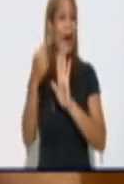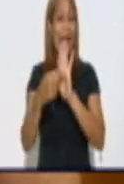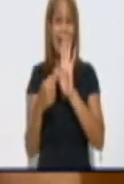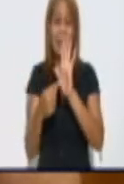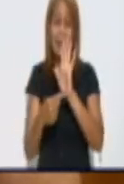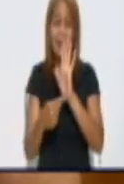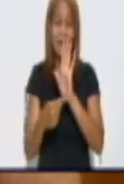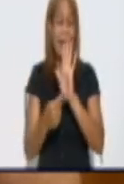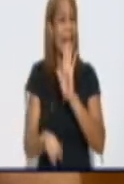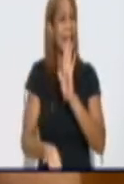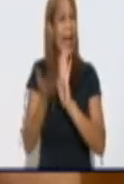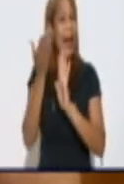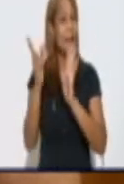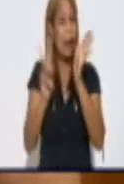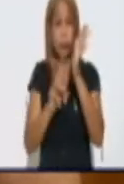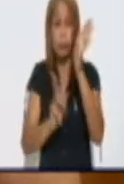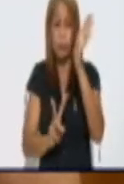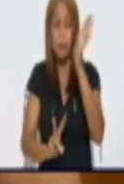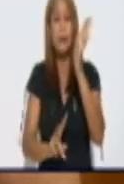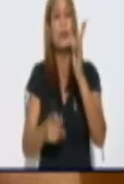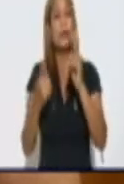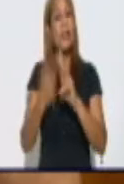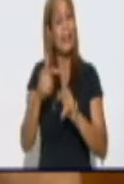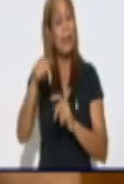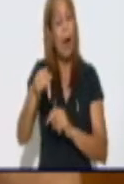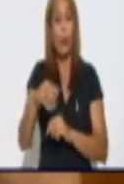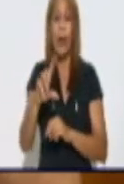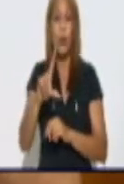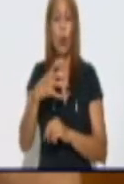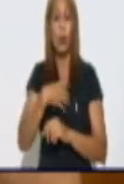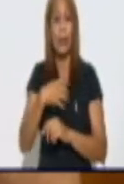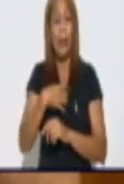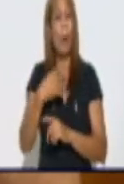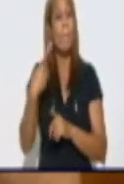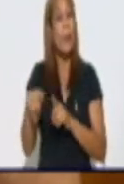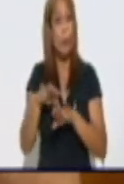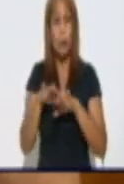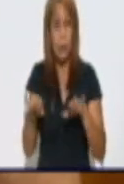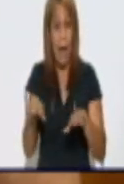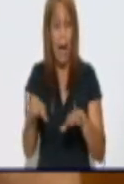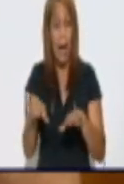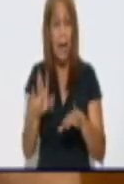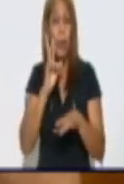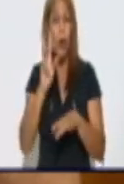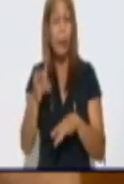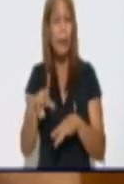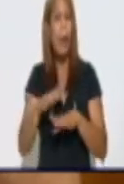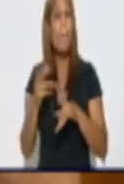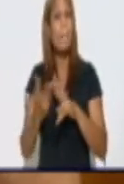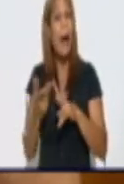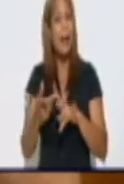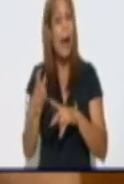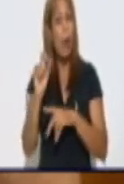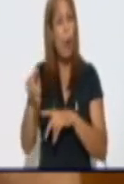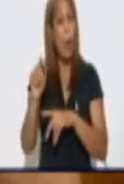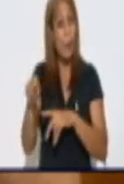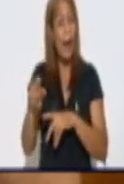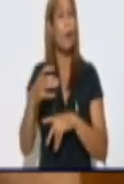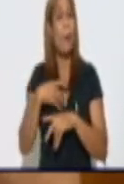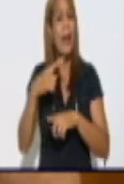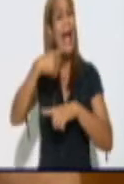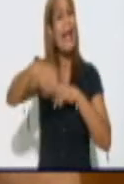revoluciones, que no lo tenemos ahora, pero estamos localizándolo para enrollarlo. Tenemos el alambre para